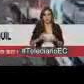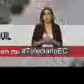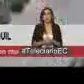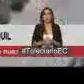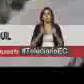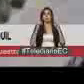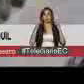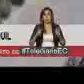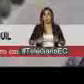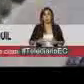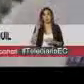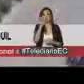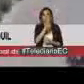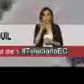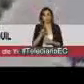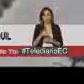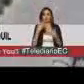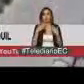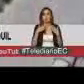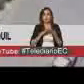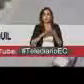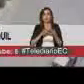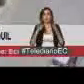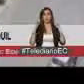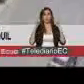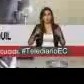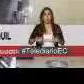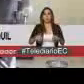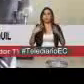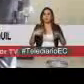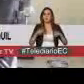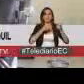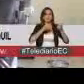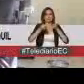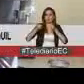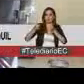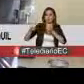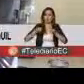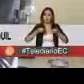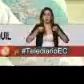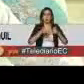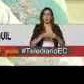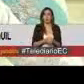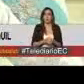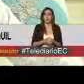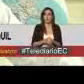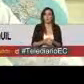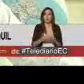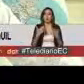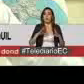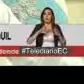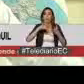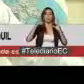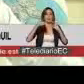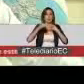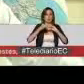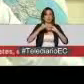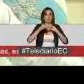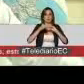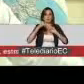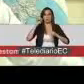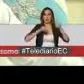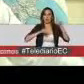mandatario señaló que se ha logrado controlar en cantones de la costa los niveles de contagio. Porque lo que se ha hecho es adaptar espacios